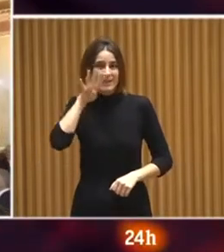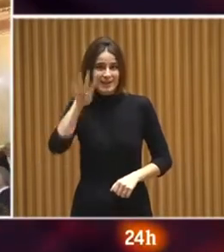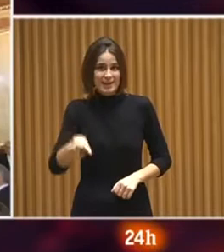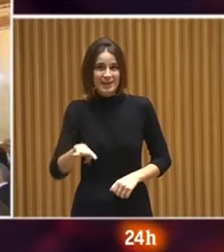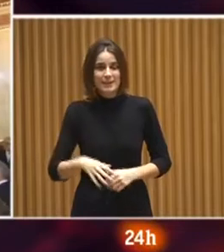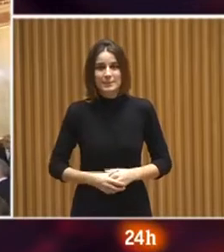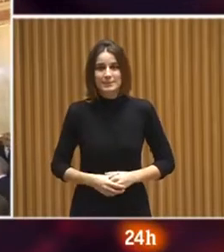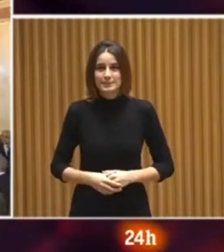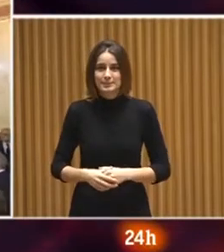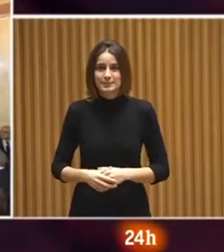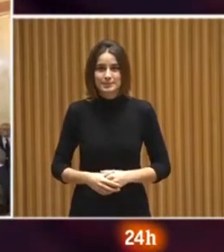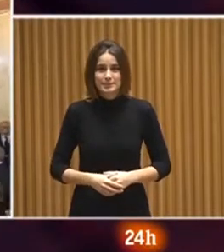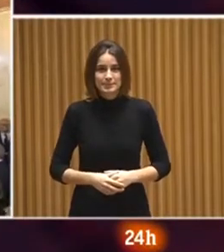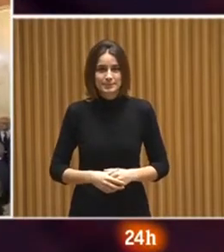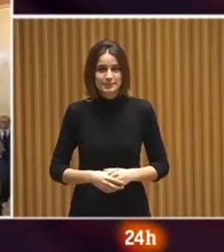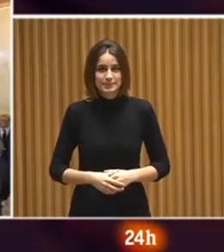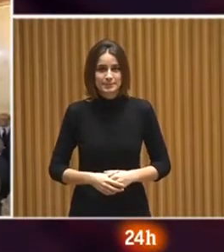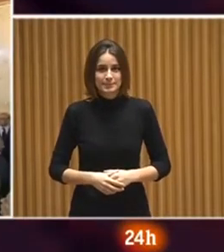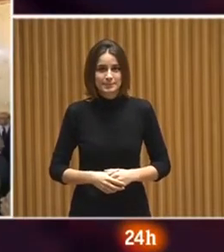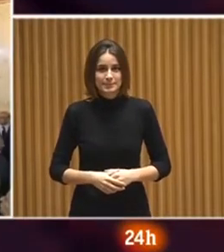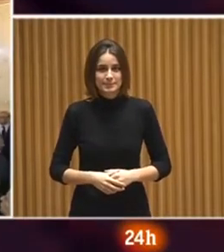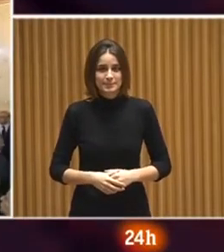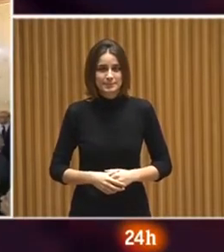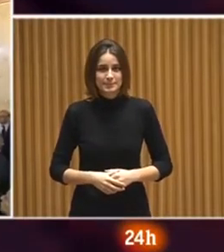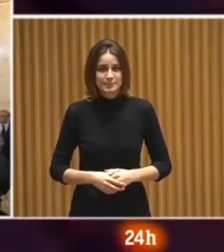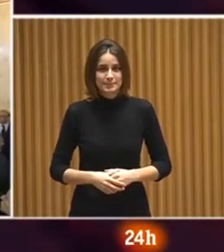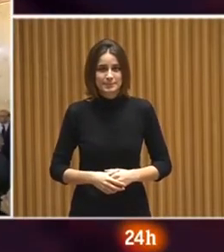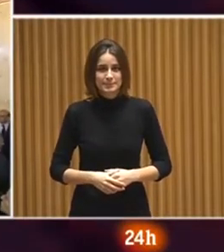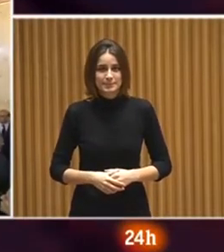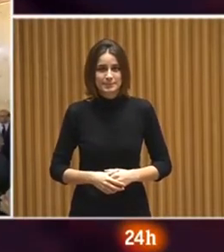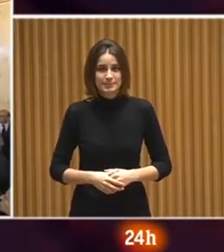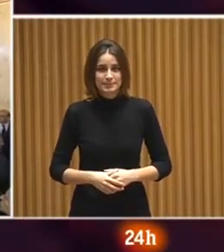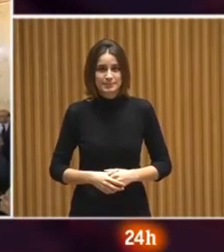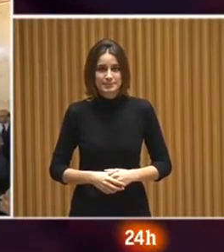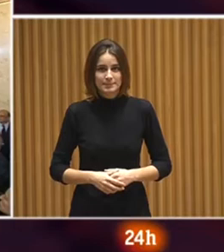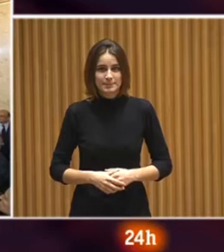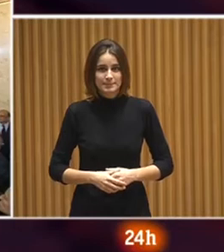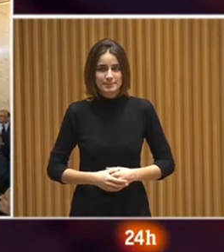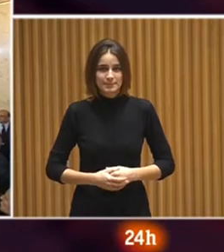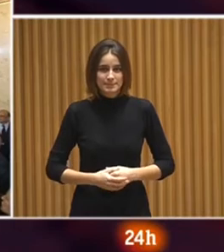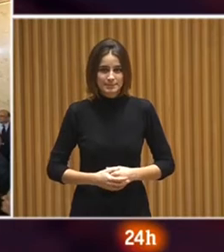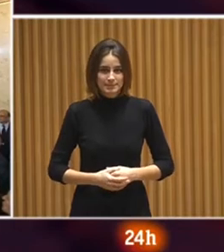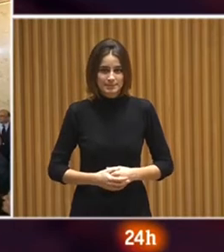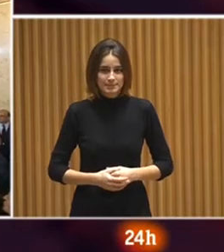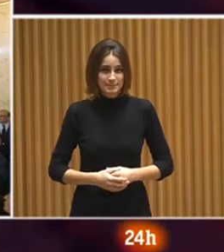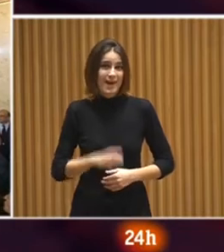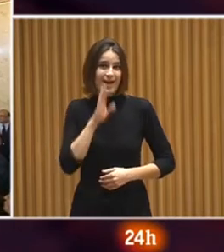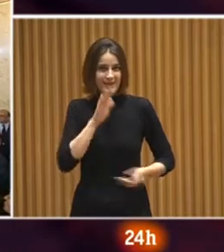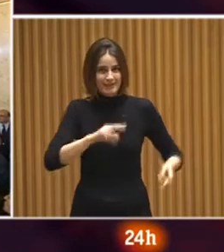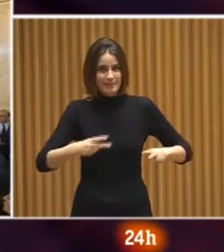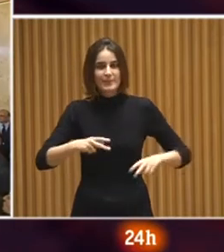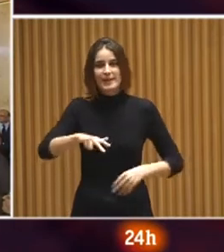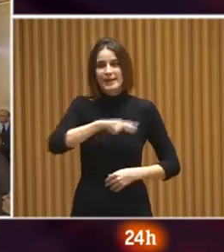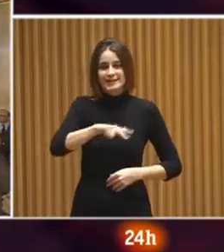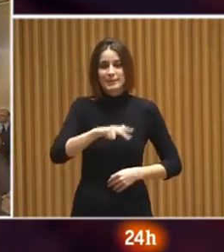és contribuir a tenir un futur millor per a tots. Ocuparse de los jóvenes, de su formación, que tengan más